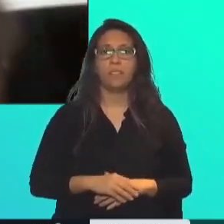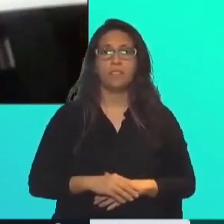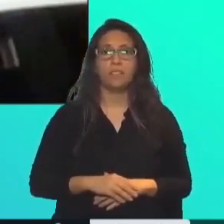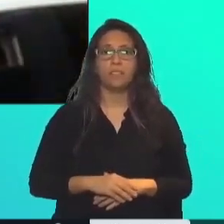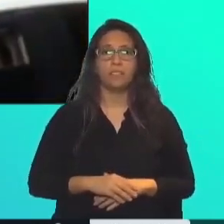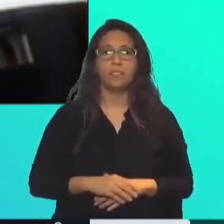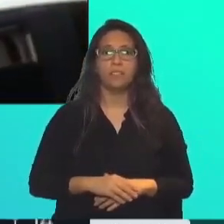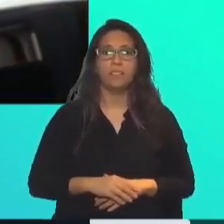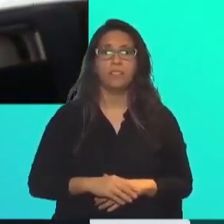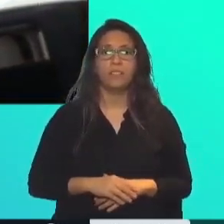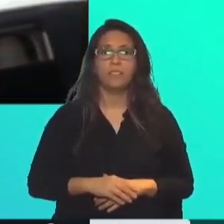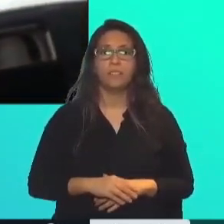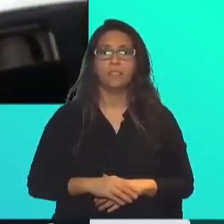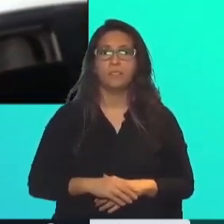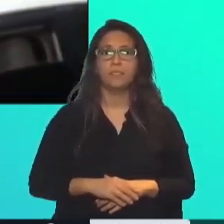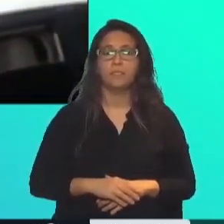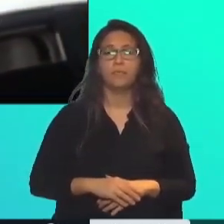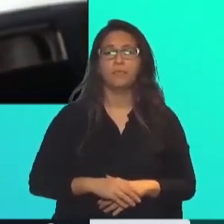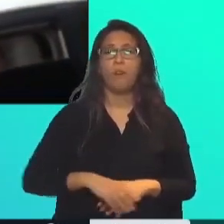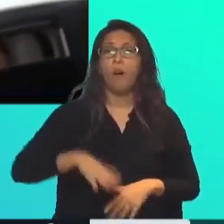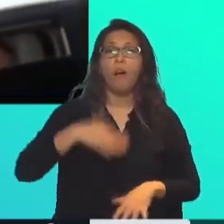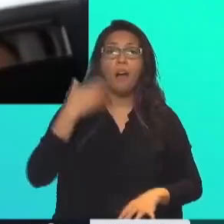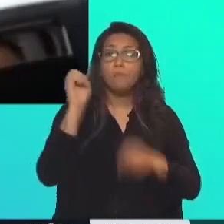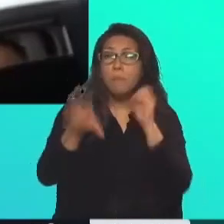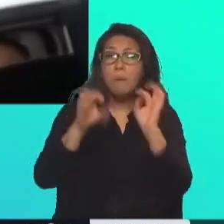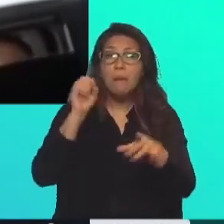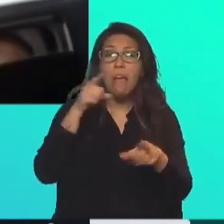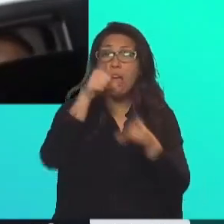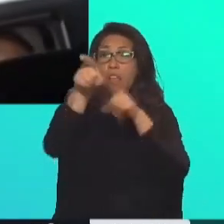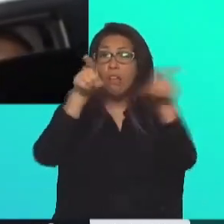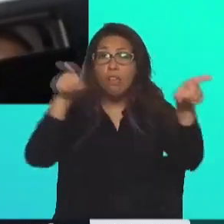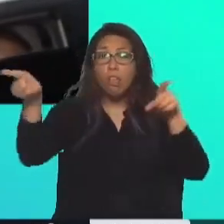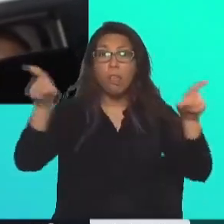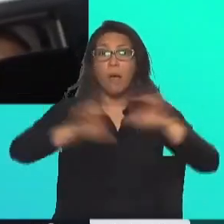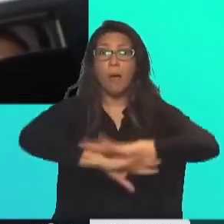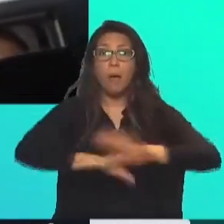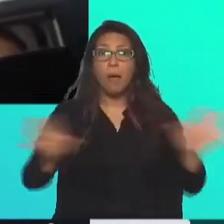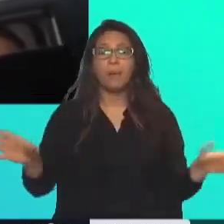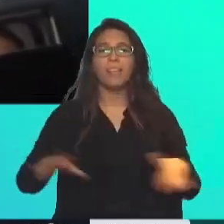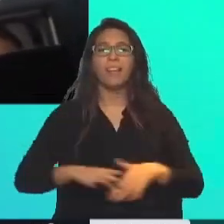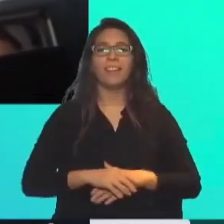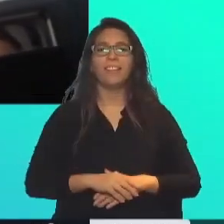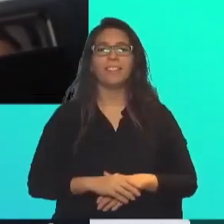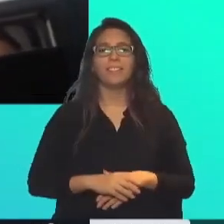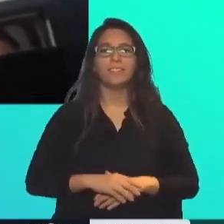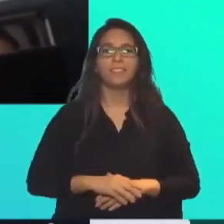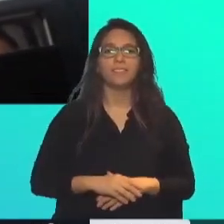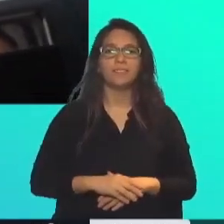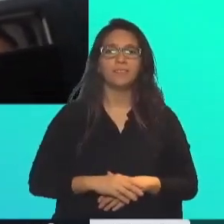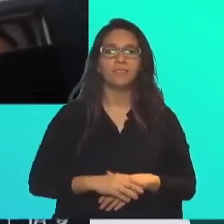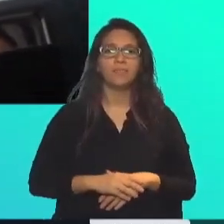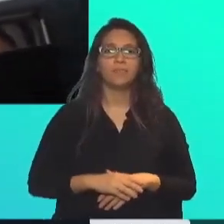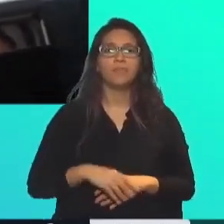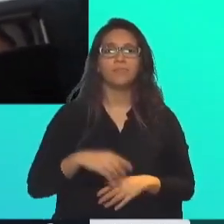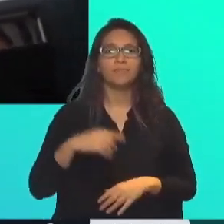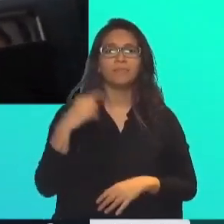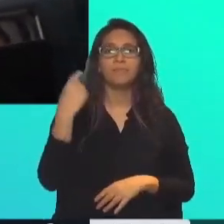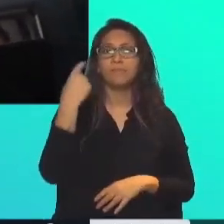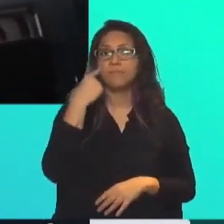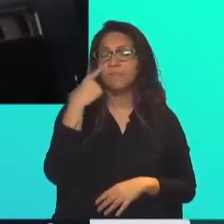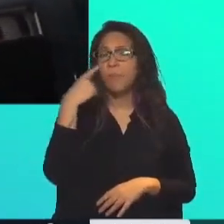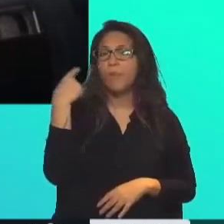actores políticos y sociales de nuestro país. Y en esto tiene que ver no solo quién lo